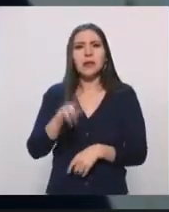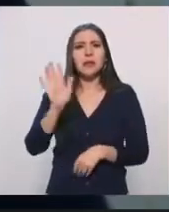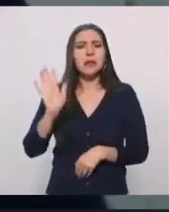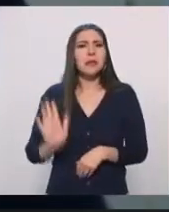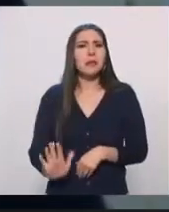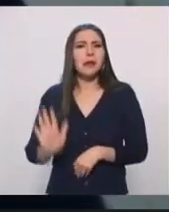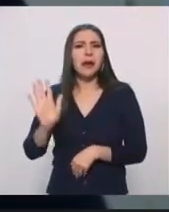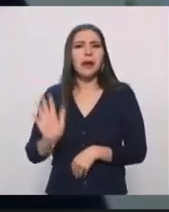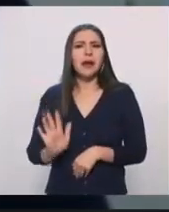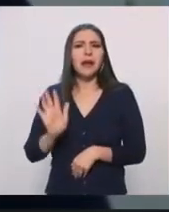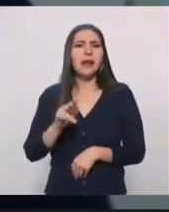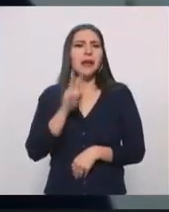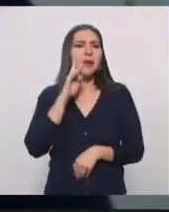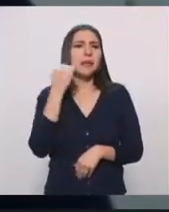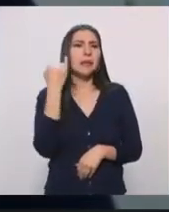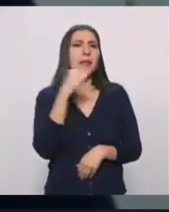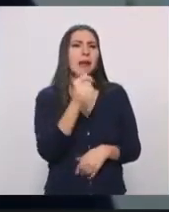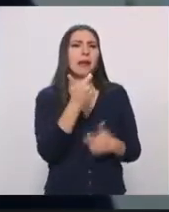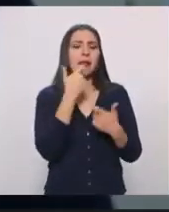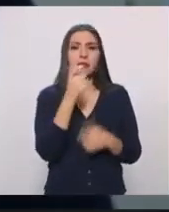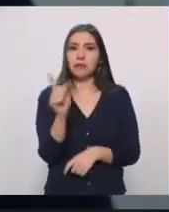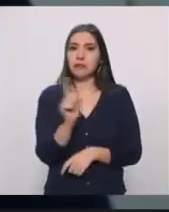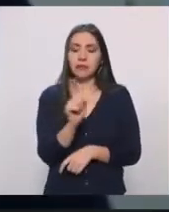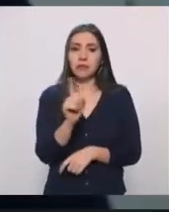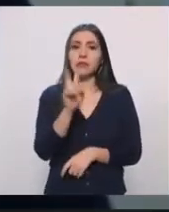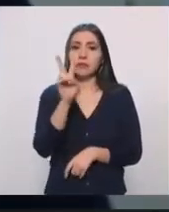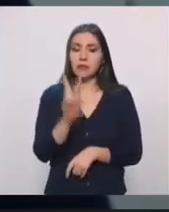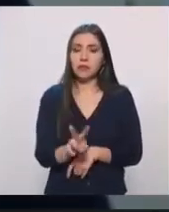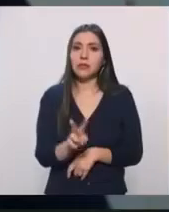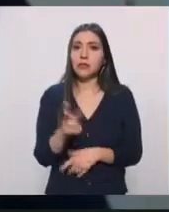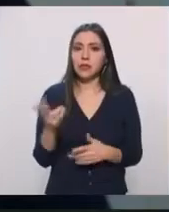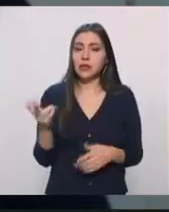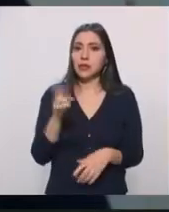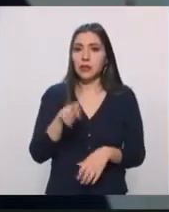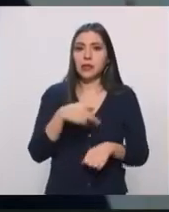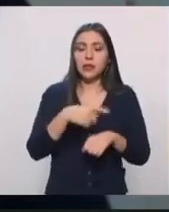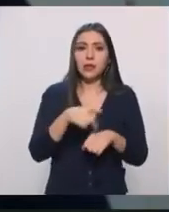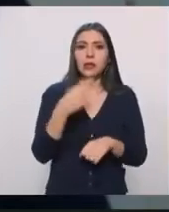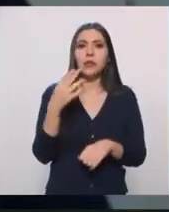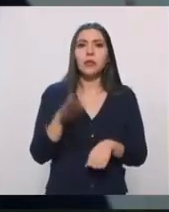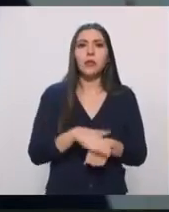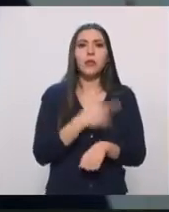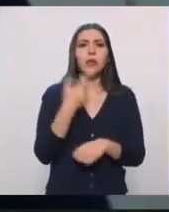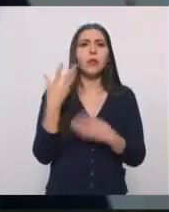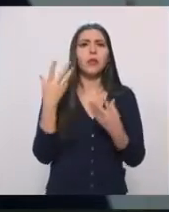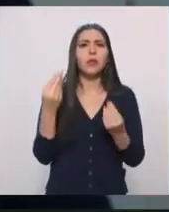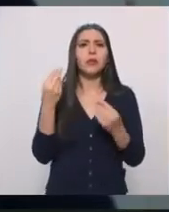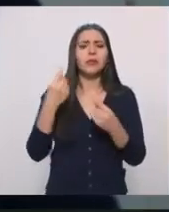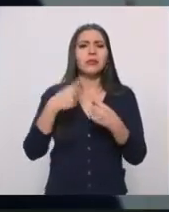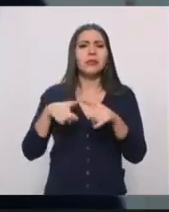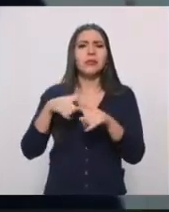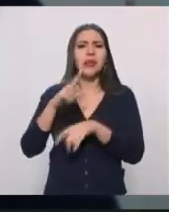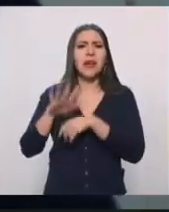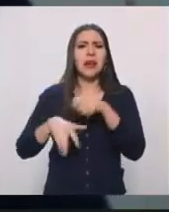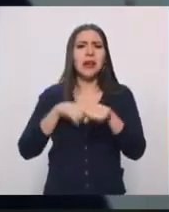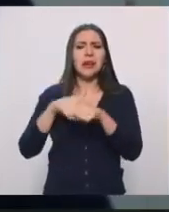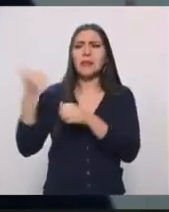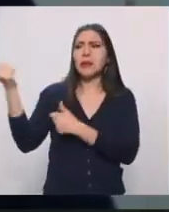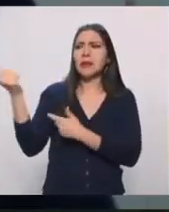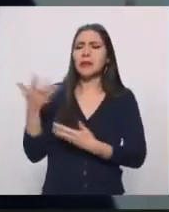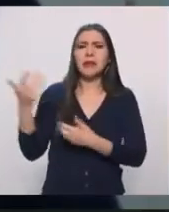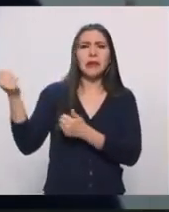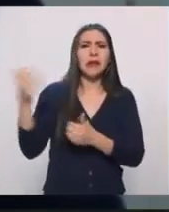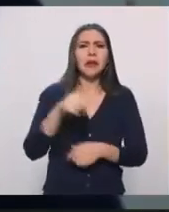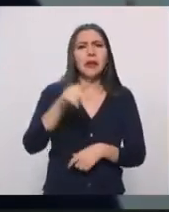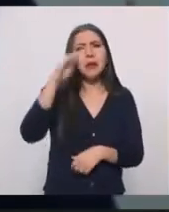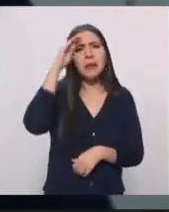como ya de risa, pero que son muy delicadas, con todas estas mascotas que se están trayendo y que la gente cree que son mascotas y que las